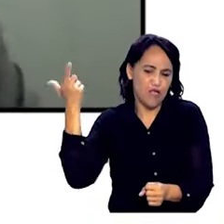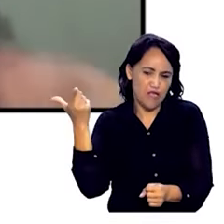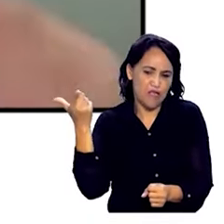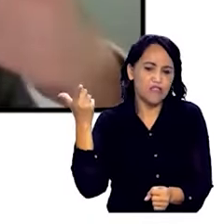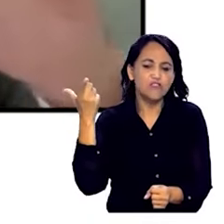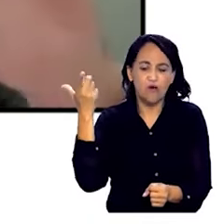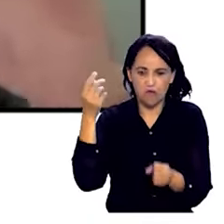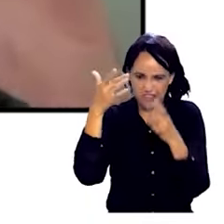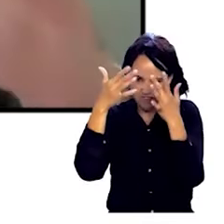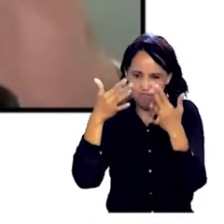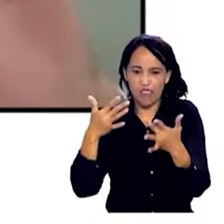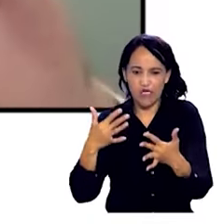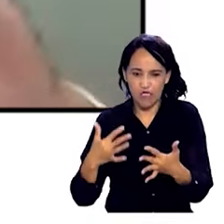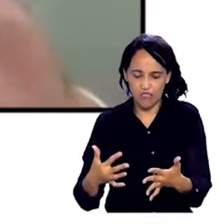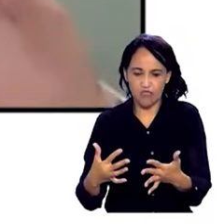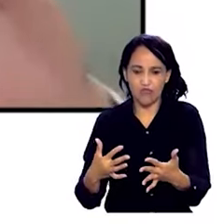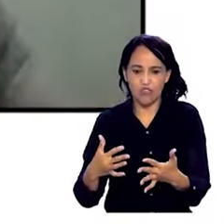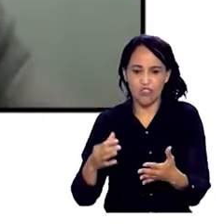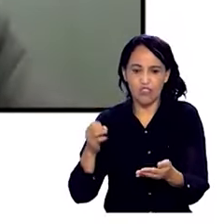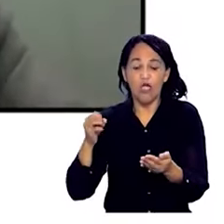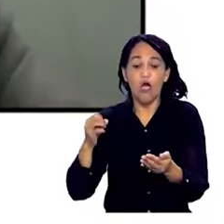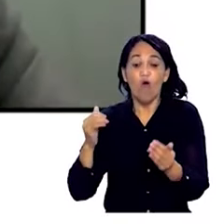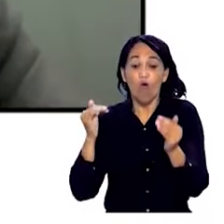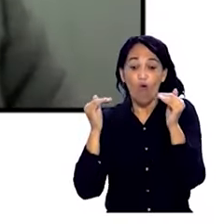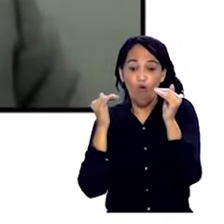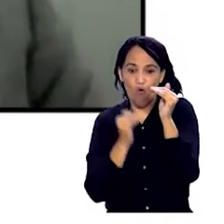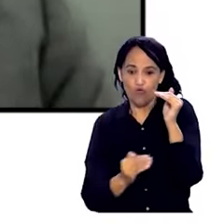la corte es cus Y esos